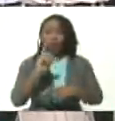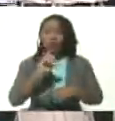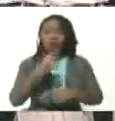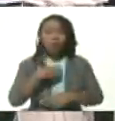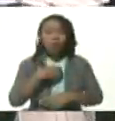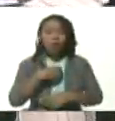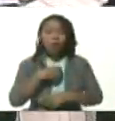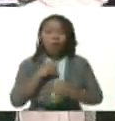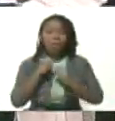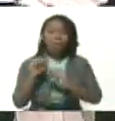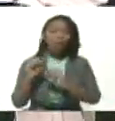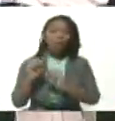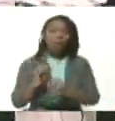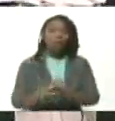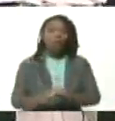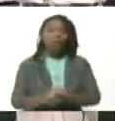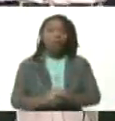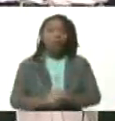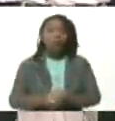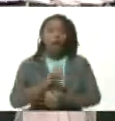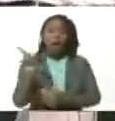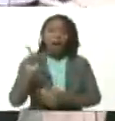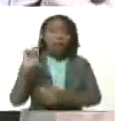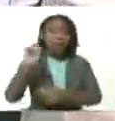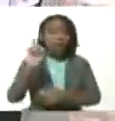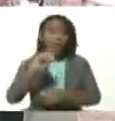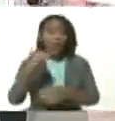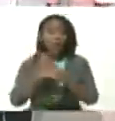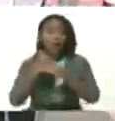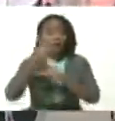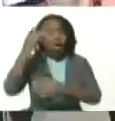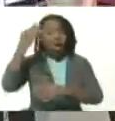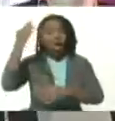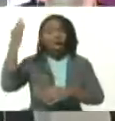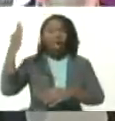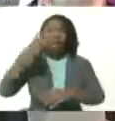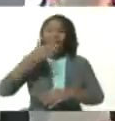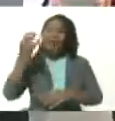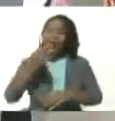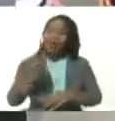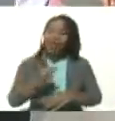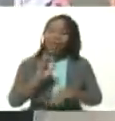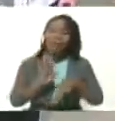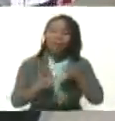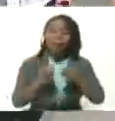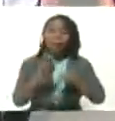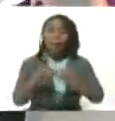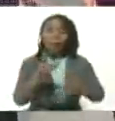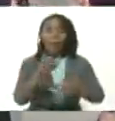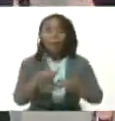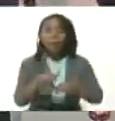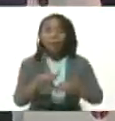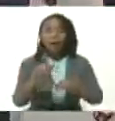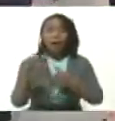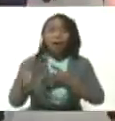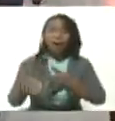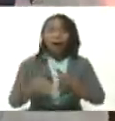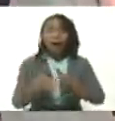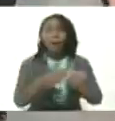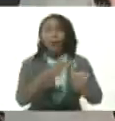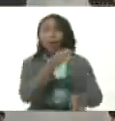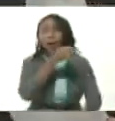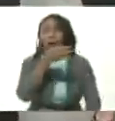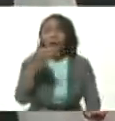gusta mucho lo que dice. Esto no es fantasía, es realidad. Vamos dando pasos certeros en el camino